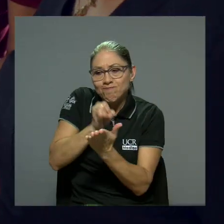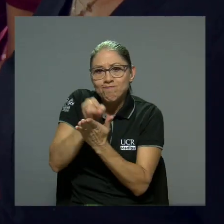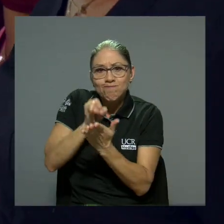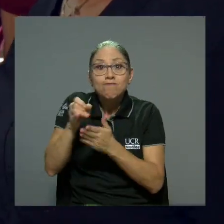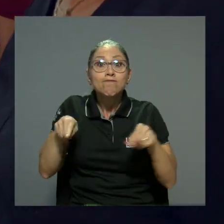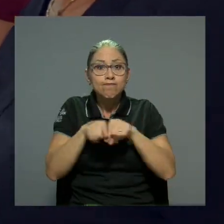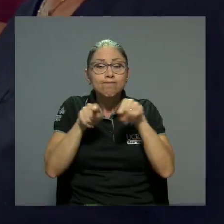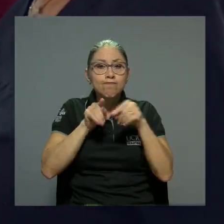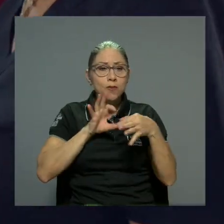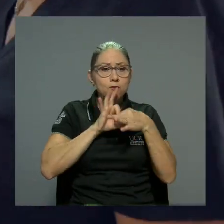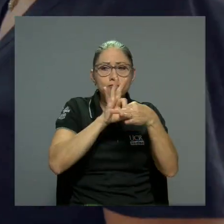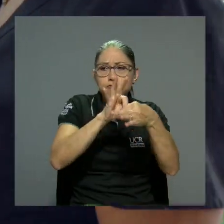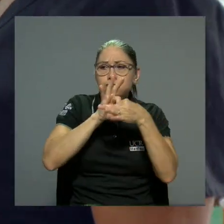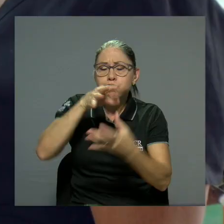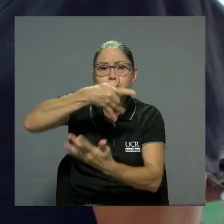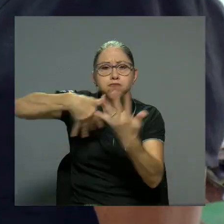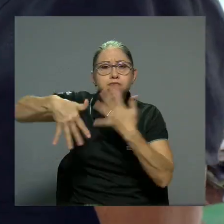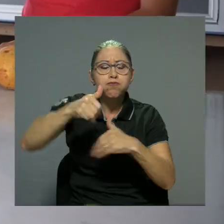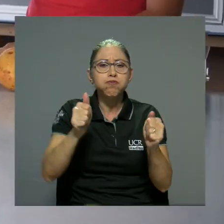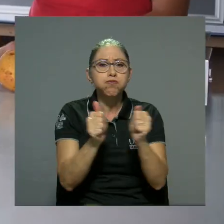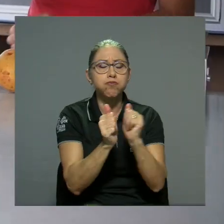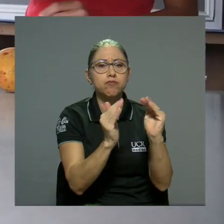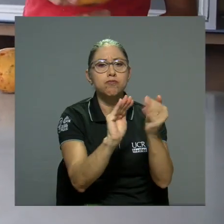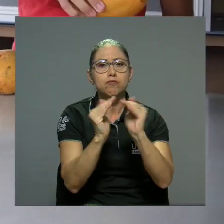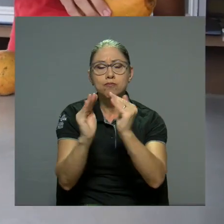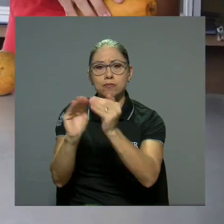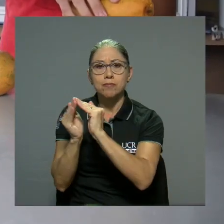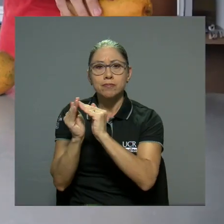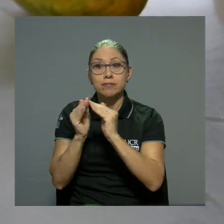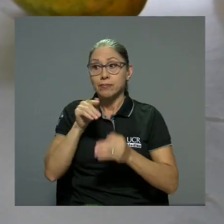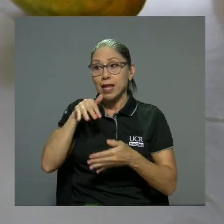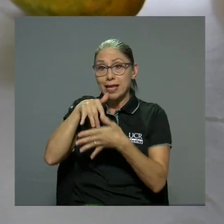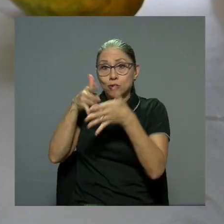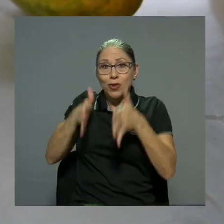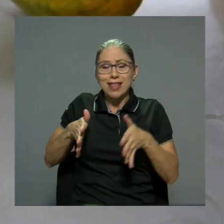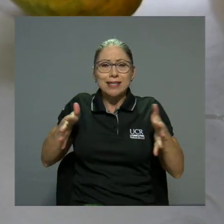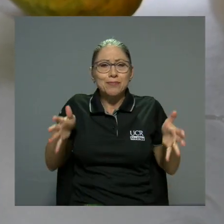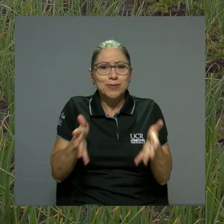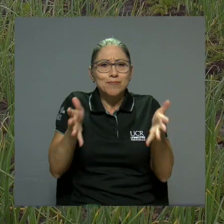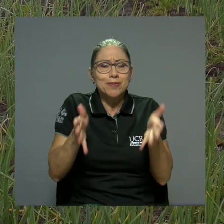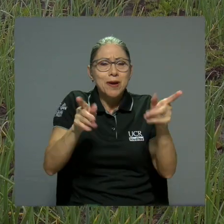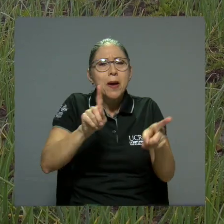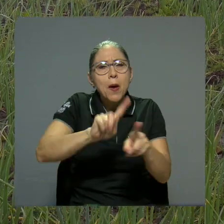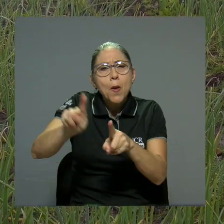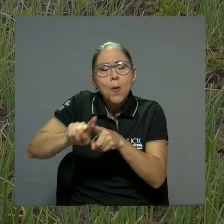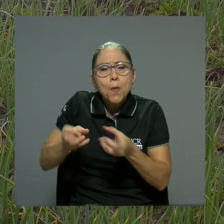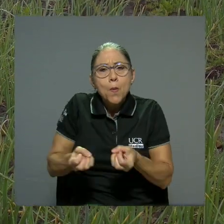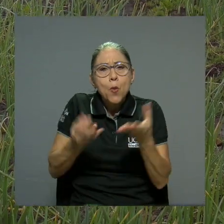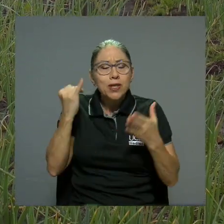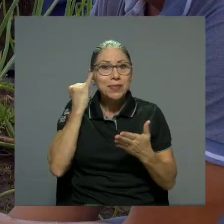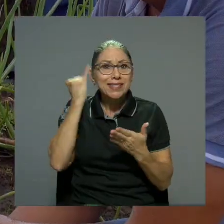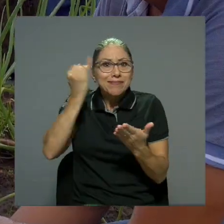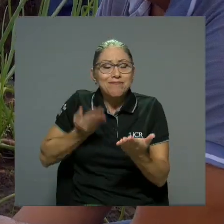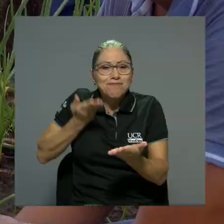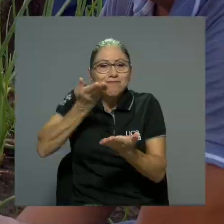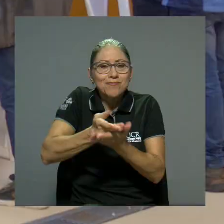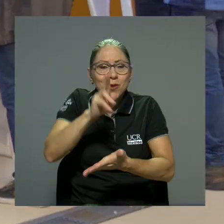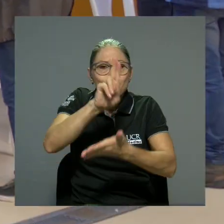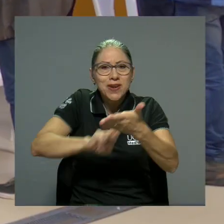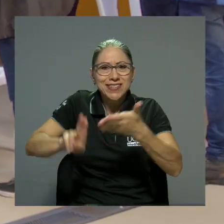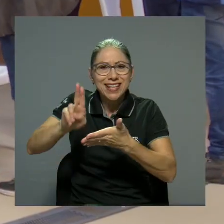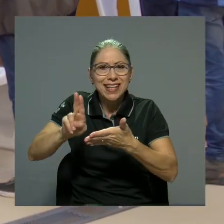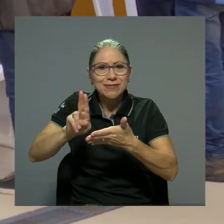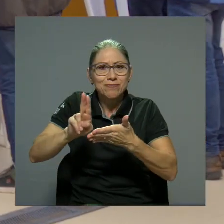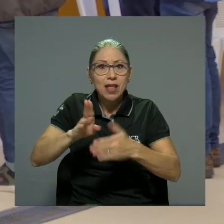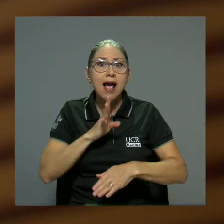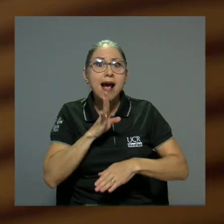hasta la relación con las comunidades y el impulso que el estudiantado da a las múltiples iniciativas universitarias.